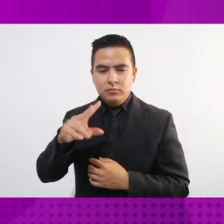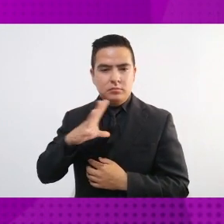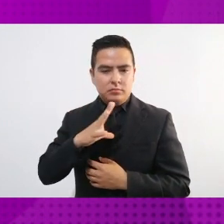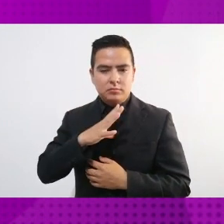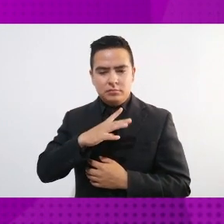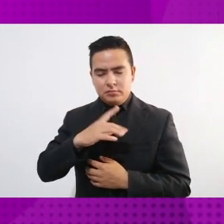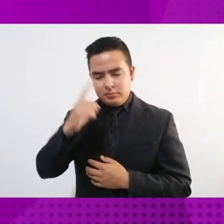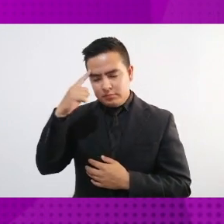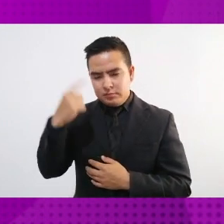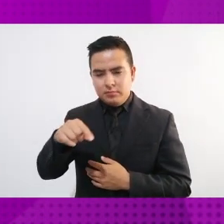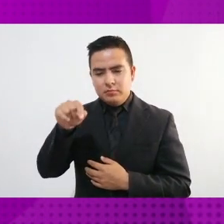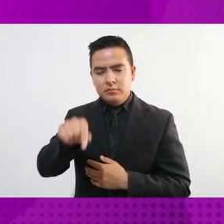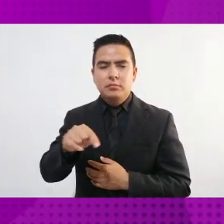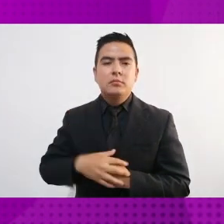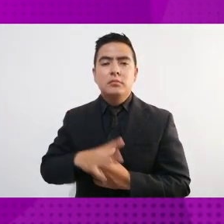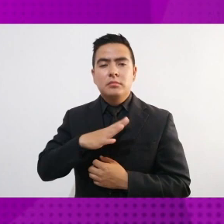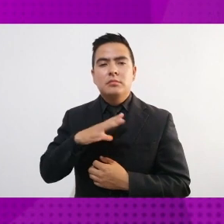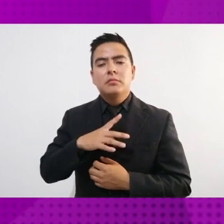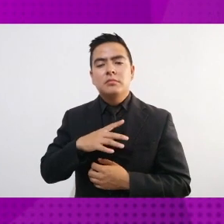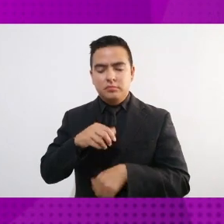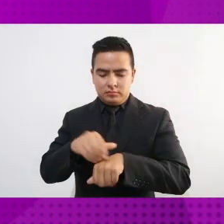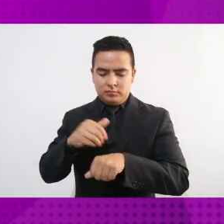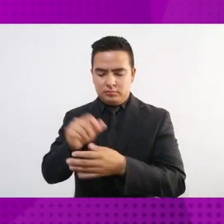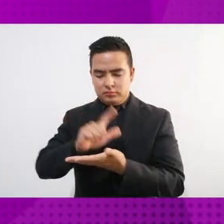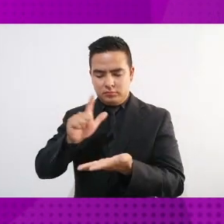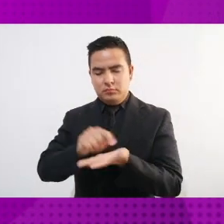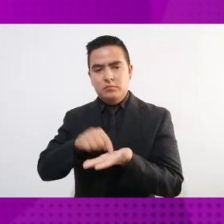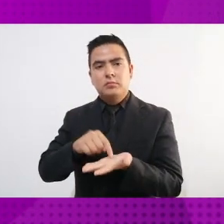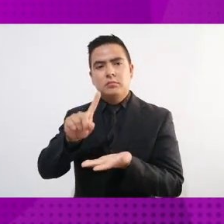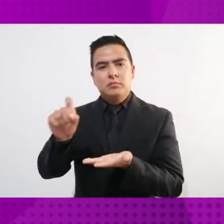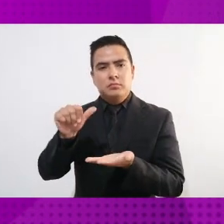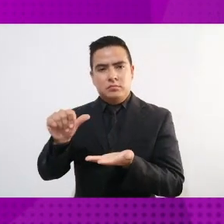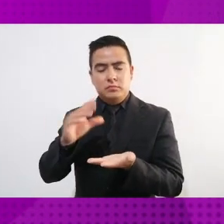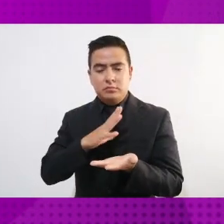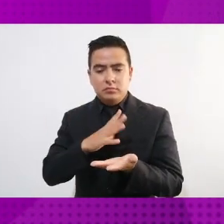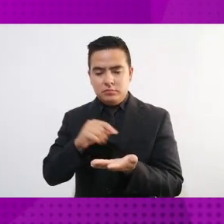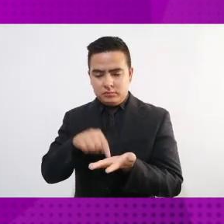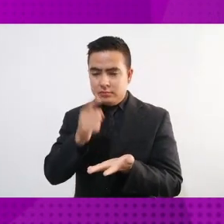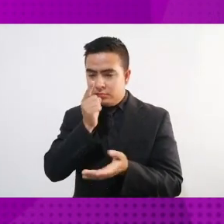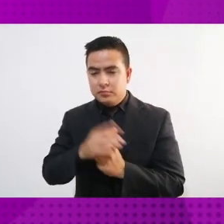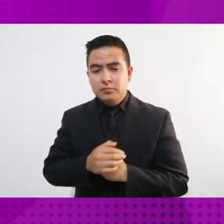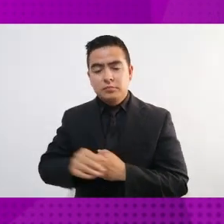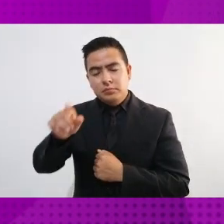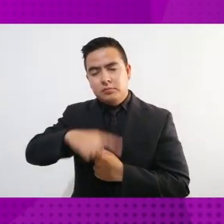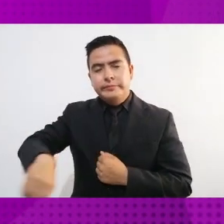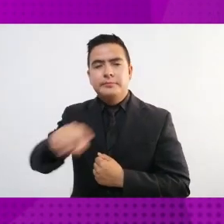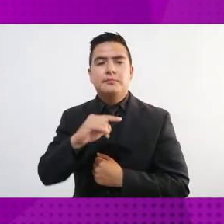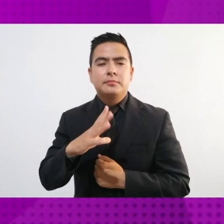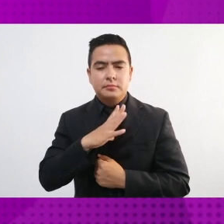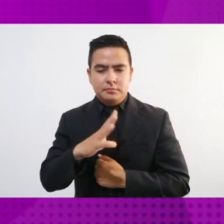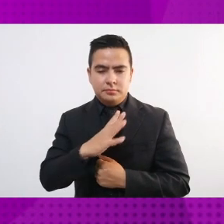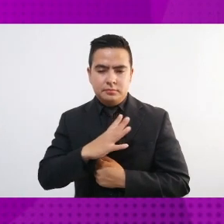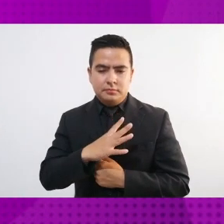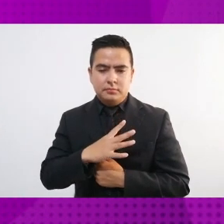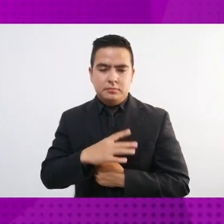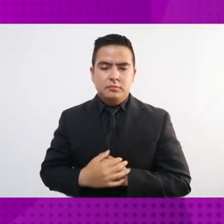de esta ley suprema, pues establece que el poder público de los estados que forman parte de esta república se